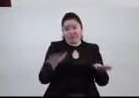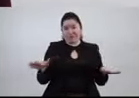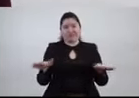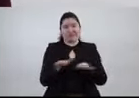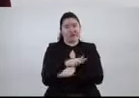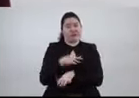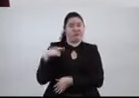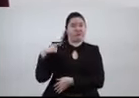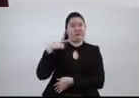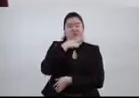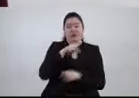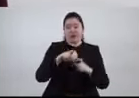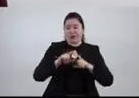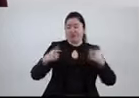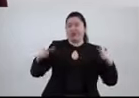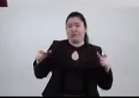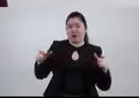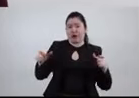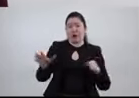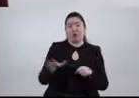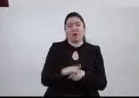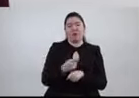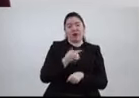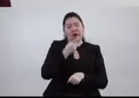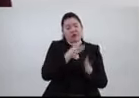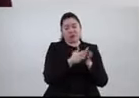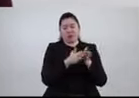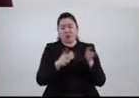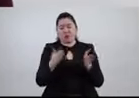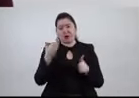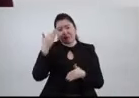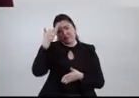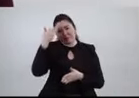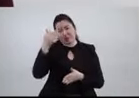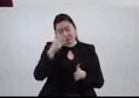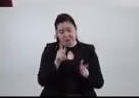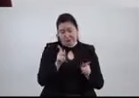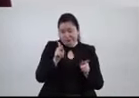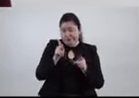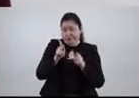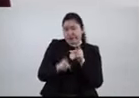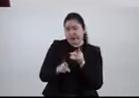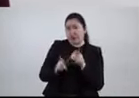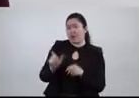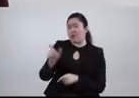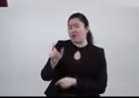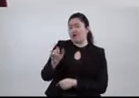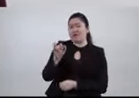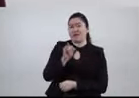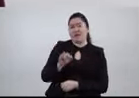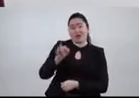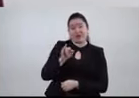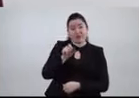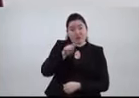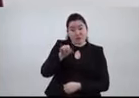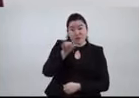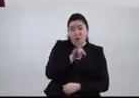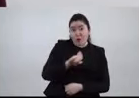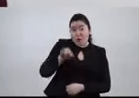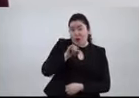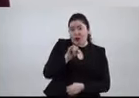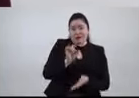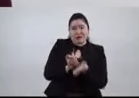bien de que, como les dimos a las escuelas y centros de trabajo educativo un periodo que cortaba el día jueves, muchos de ellos lo enviaron prácticamente a la